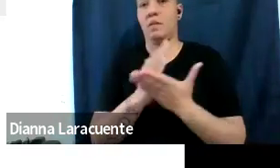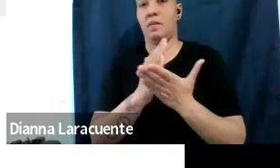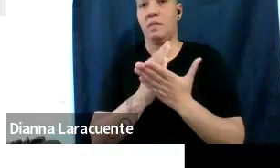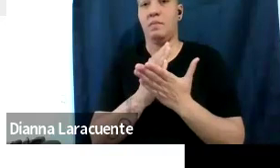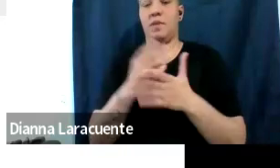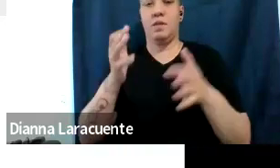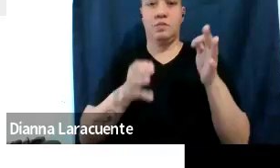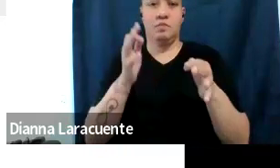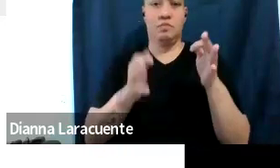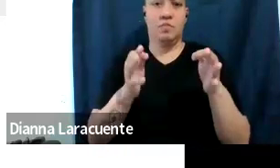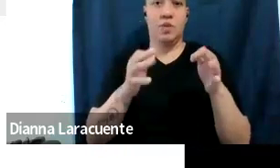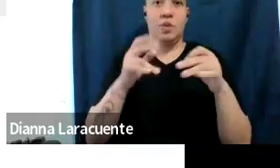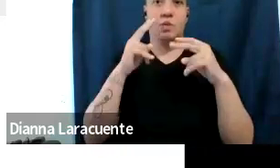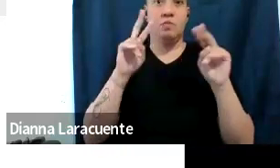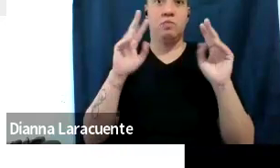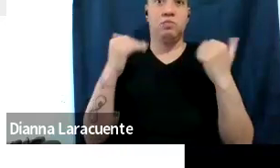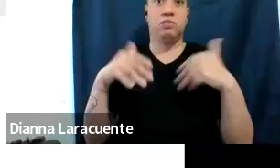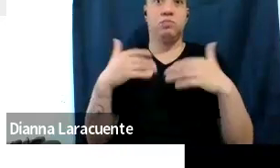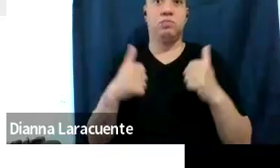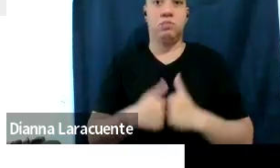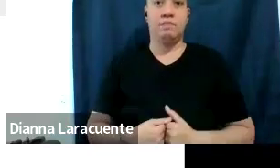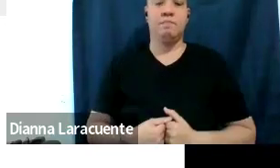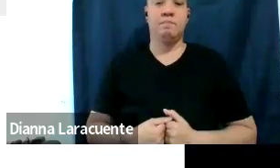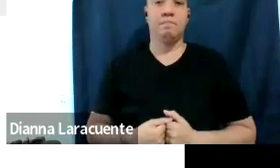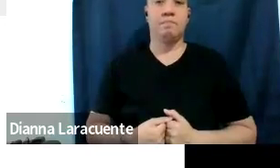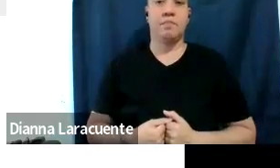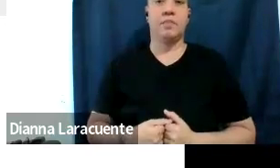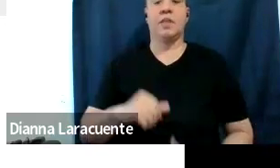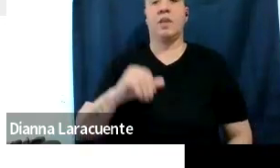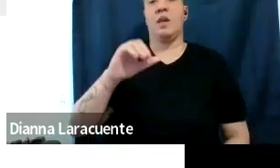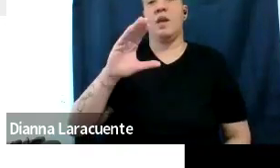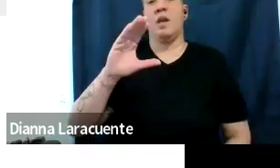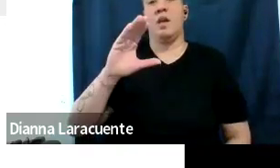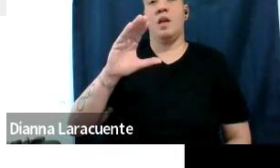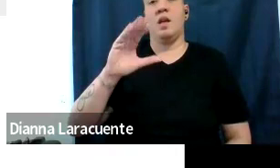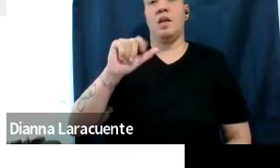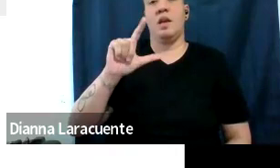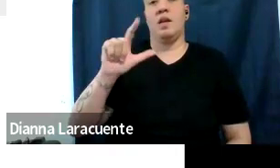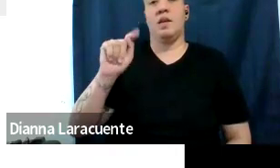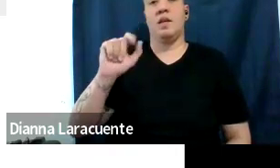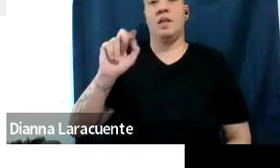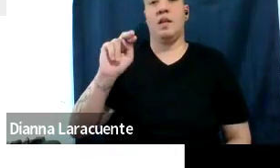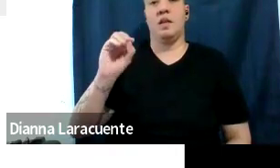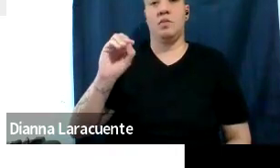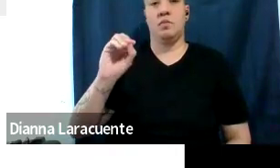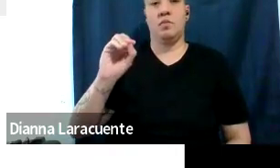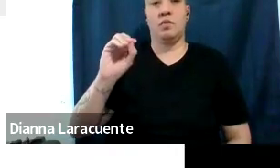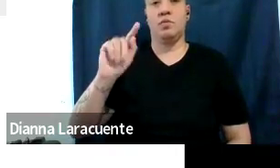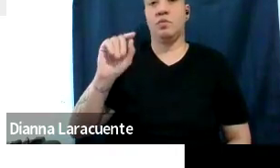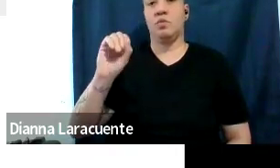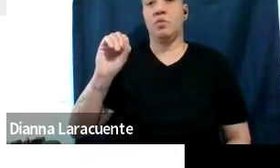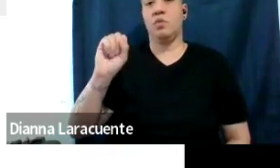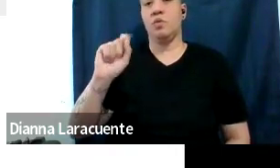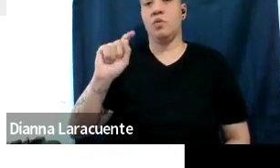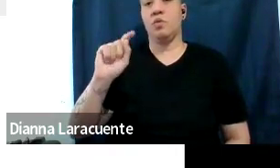que fueron impresionantes. Pero Cayetano Colicuchí describe